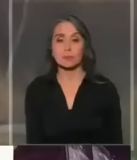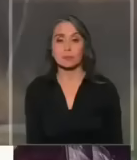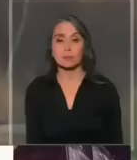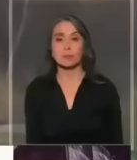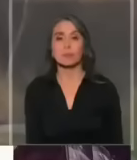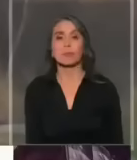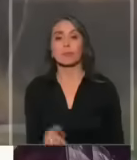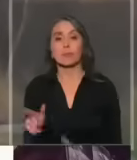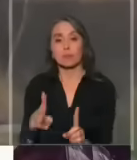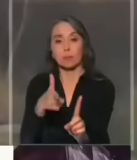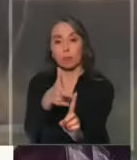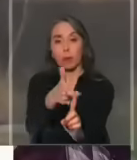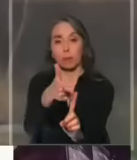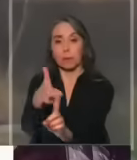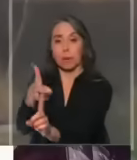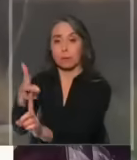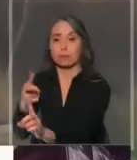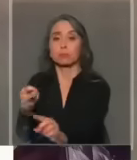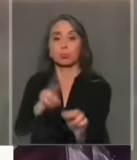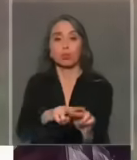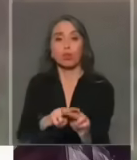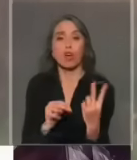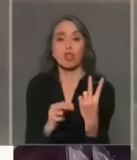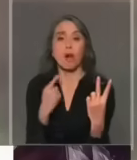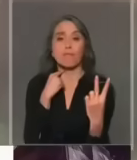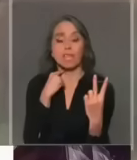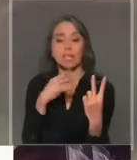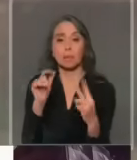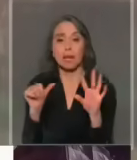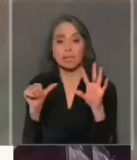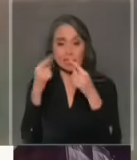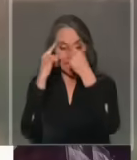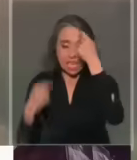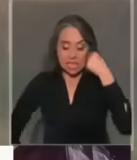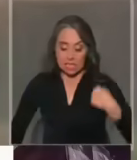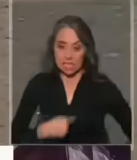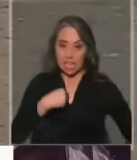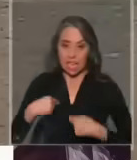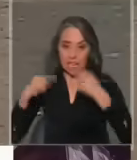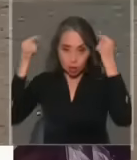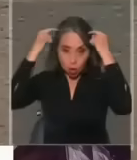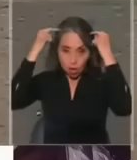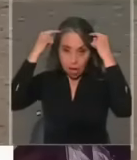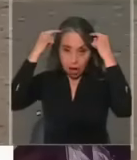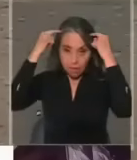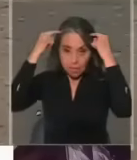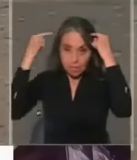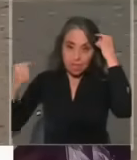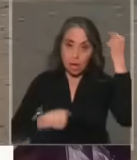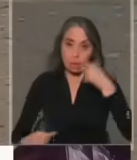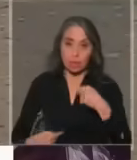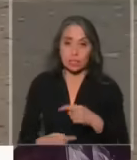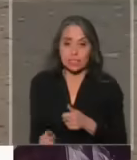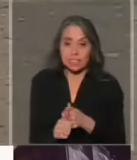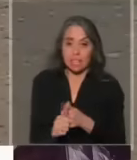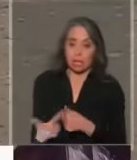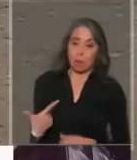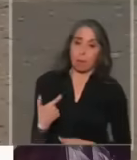fueron ejecutados. Las dos víctimas tenían más de 6 heridas de bala en la cabeza y torso y a muy corta